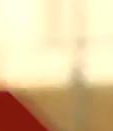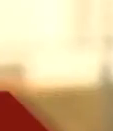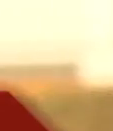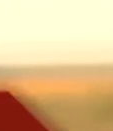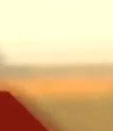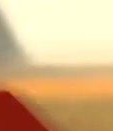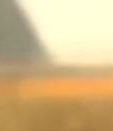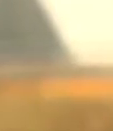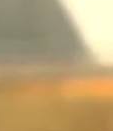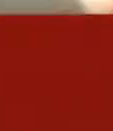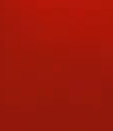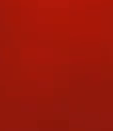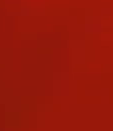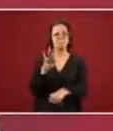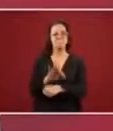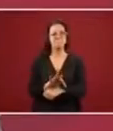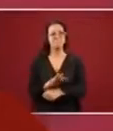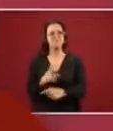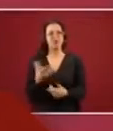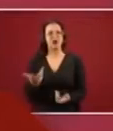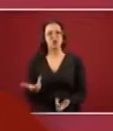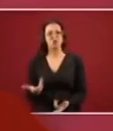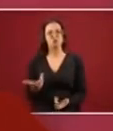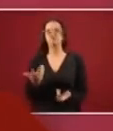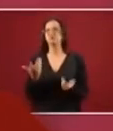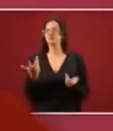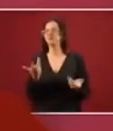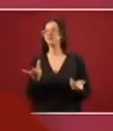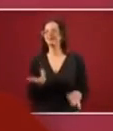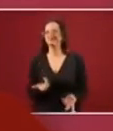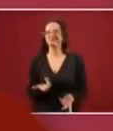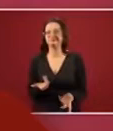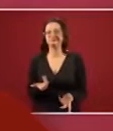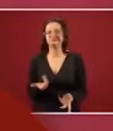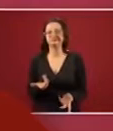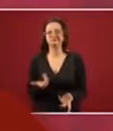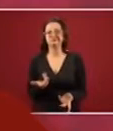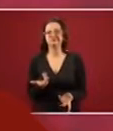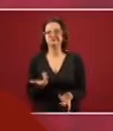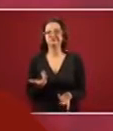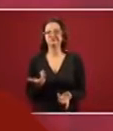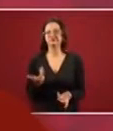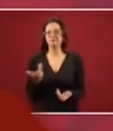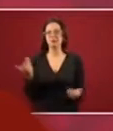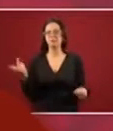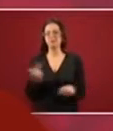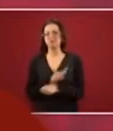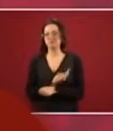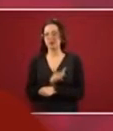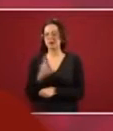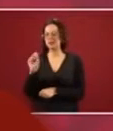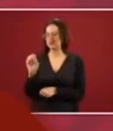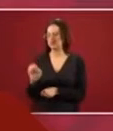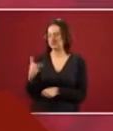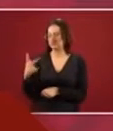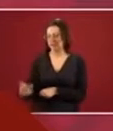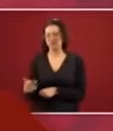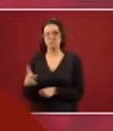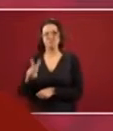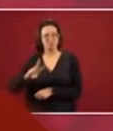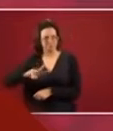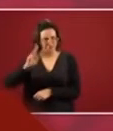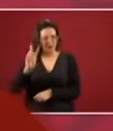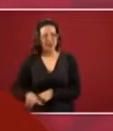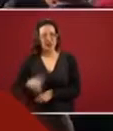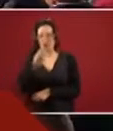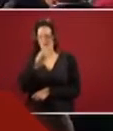Juvenil, Ivette Licona. El titular de la Secretaría de Educación Pública, Esteban Moctezuma Barragán, durante la conferencia de prensa del presidente Andrés